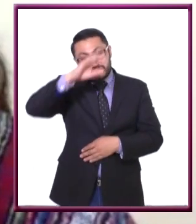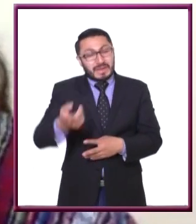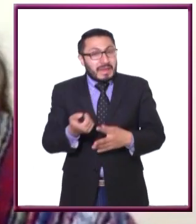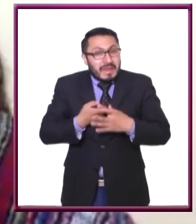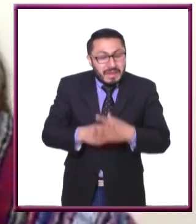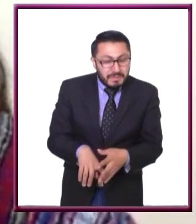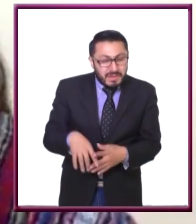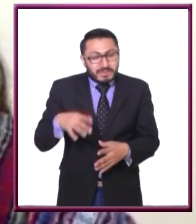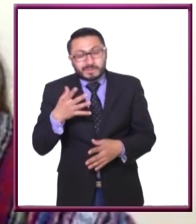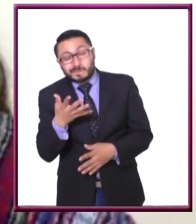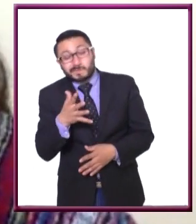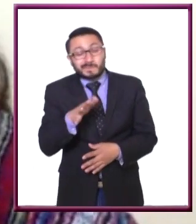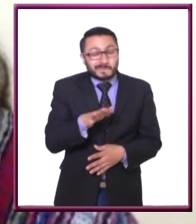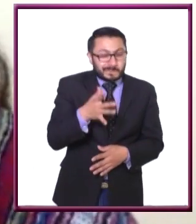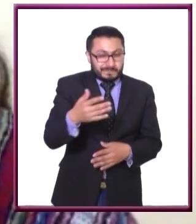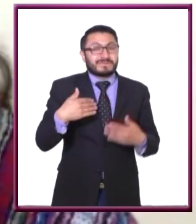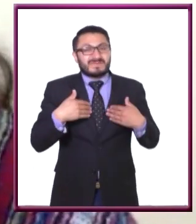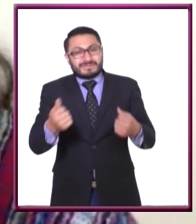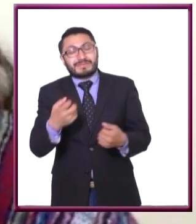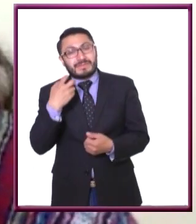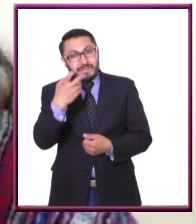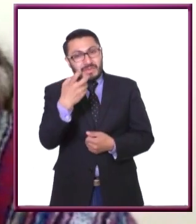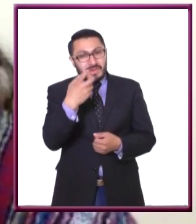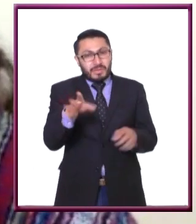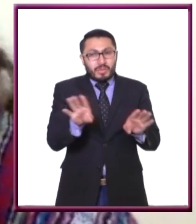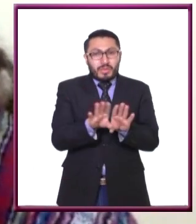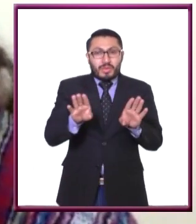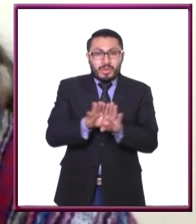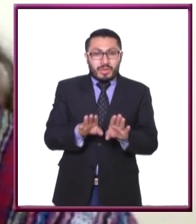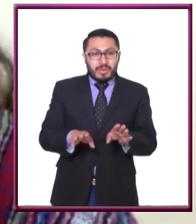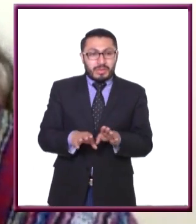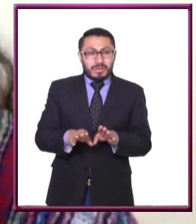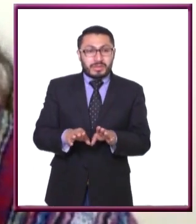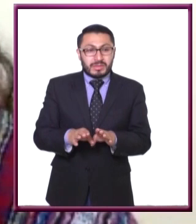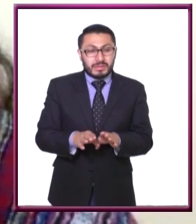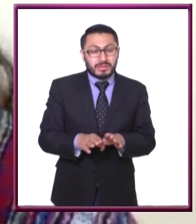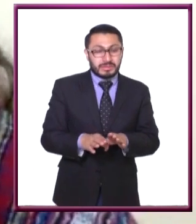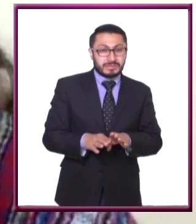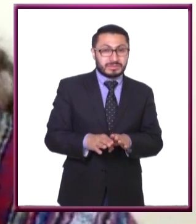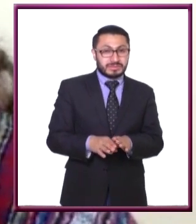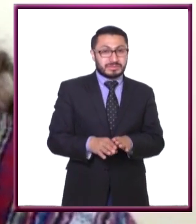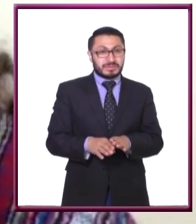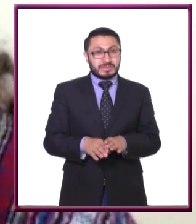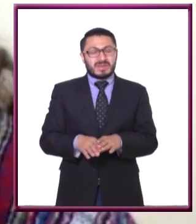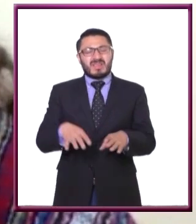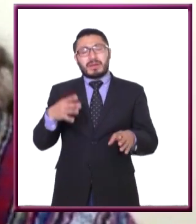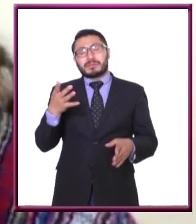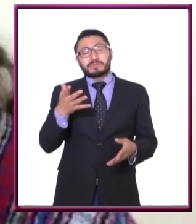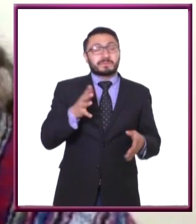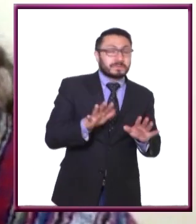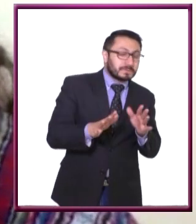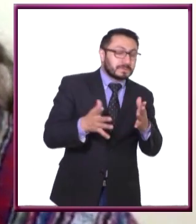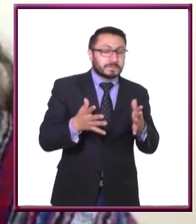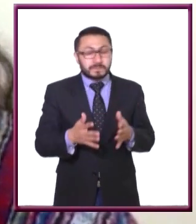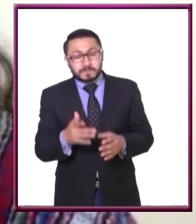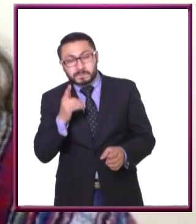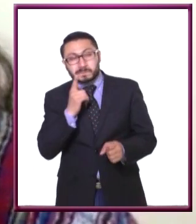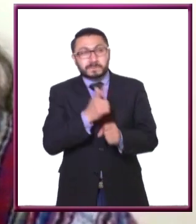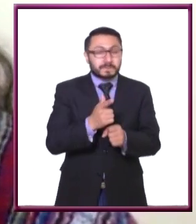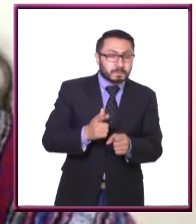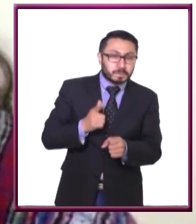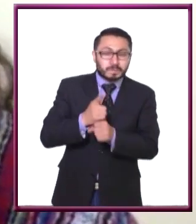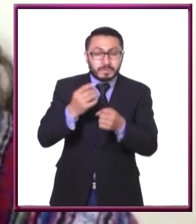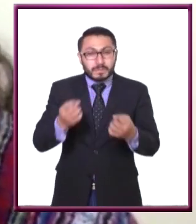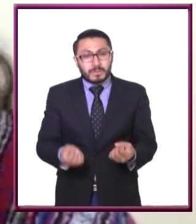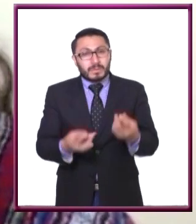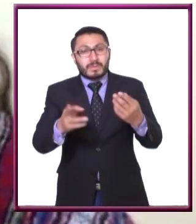por una estimación. Entiendo que el método de Fermi es esta capacidad de hacer estimaciones a grosso modo para saber